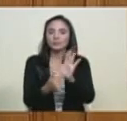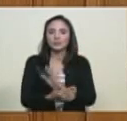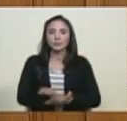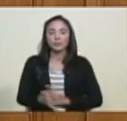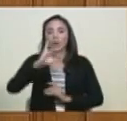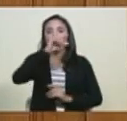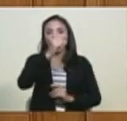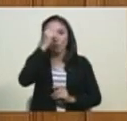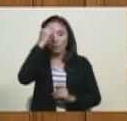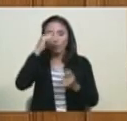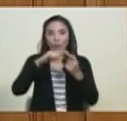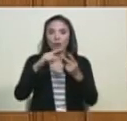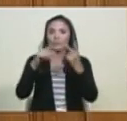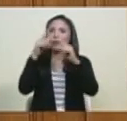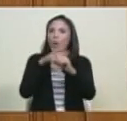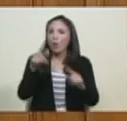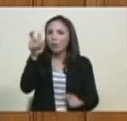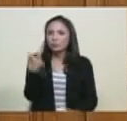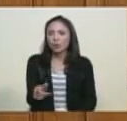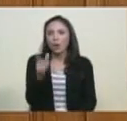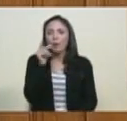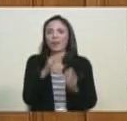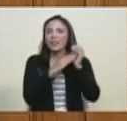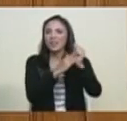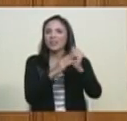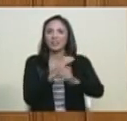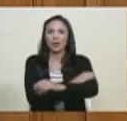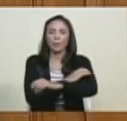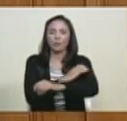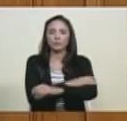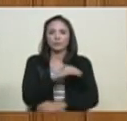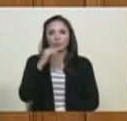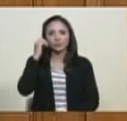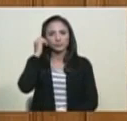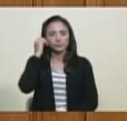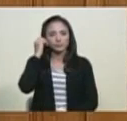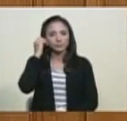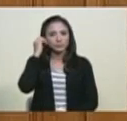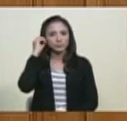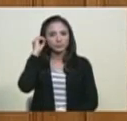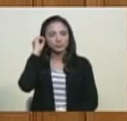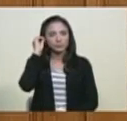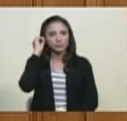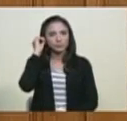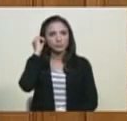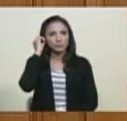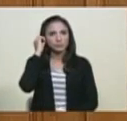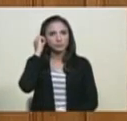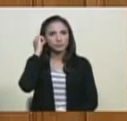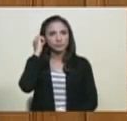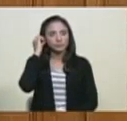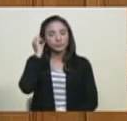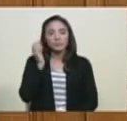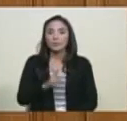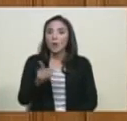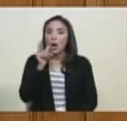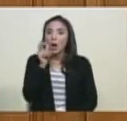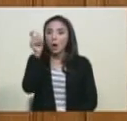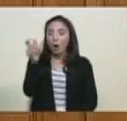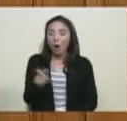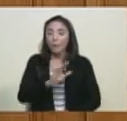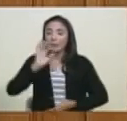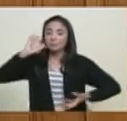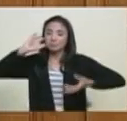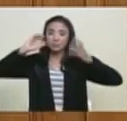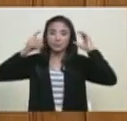Sale referido otro dirigente de la oposición, de los más locos y psicópatas, un tal